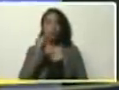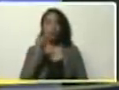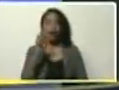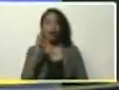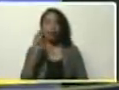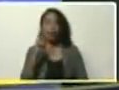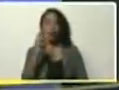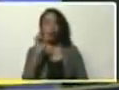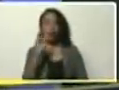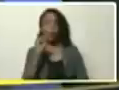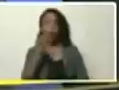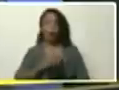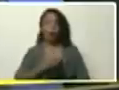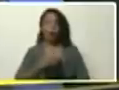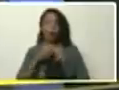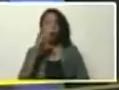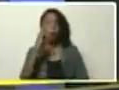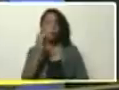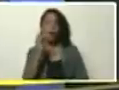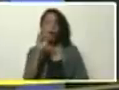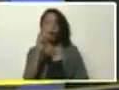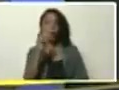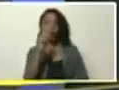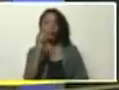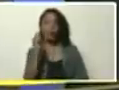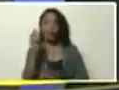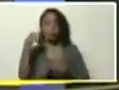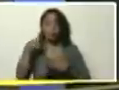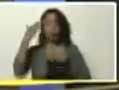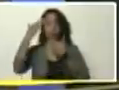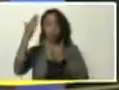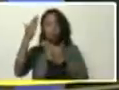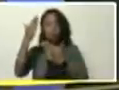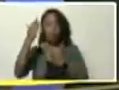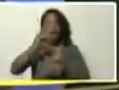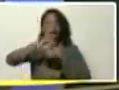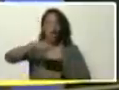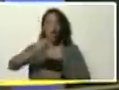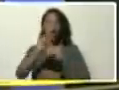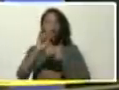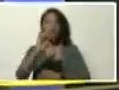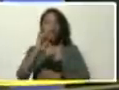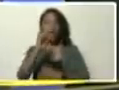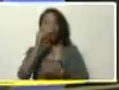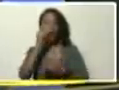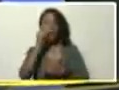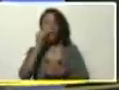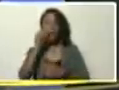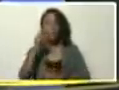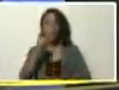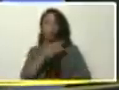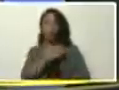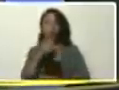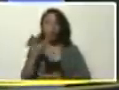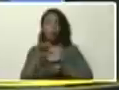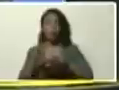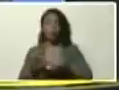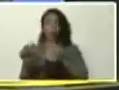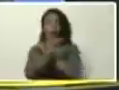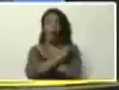González, alcalde de Baruta. Mis saludos, Darwin. A José Morales, del municipio